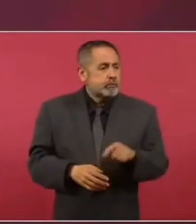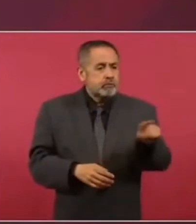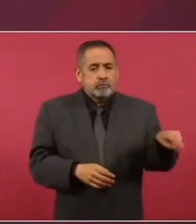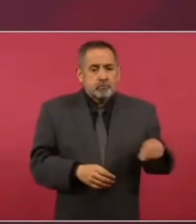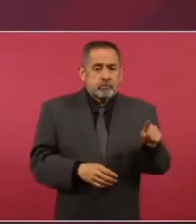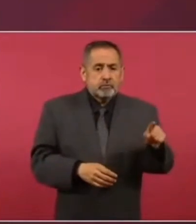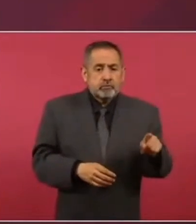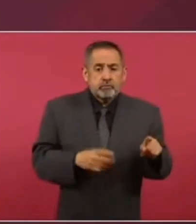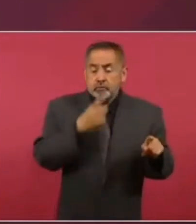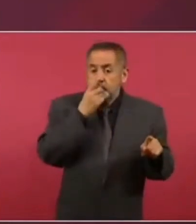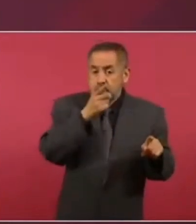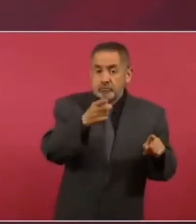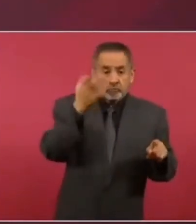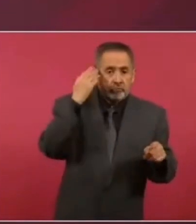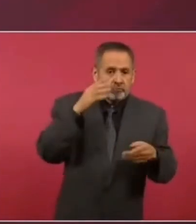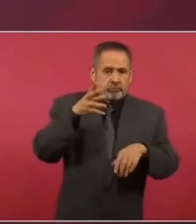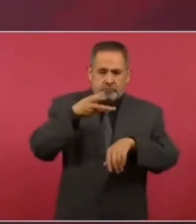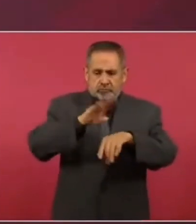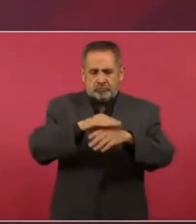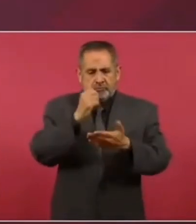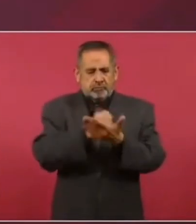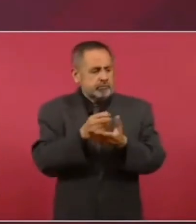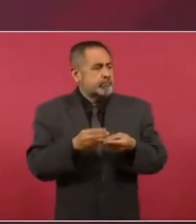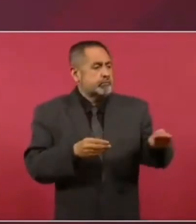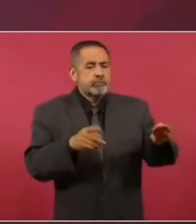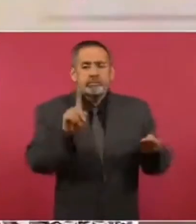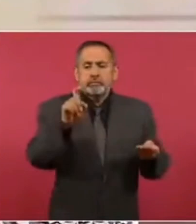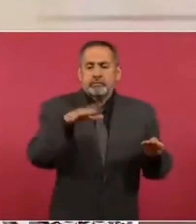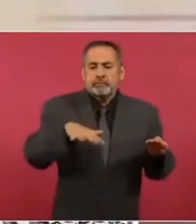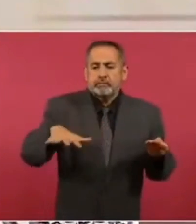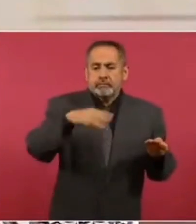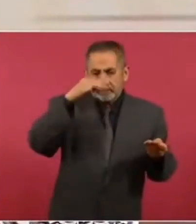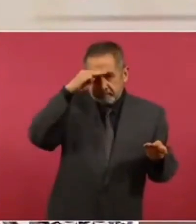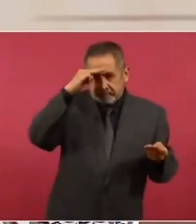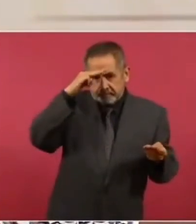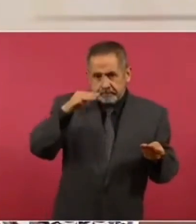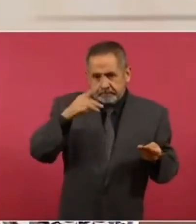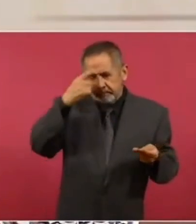comprometieron todo el agua de consumo de Mexicali,